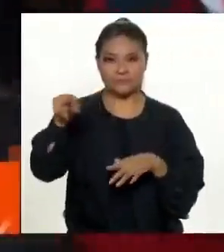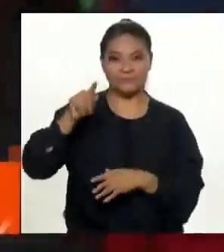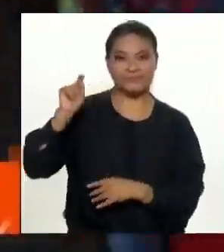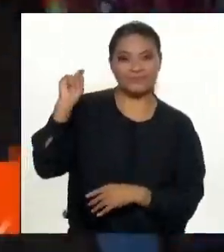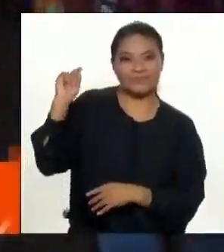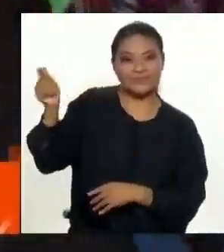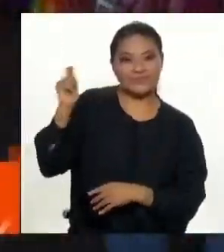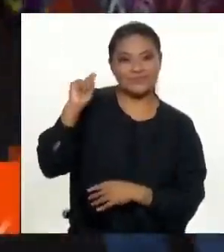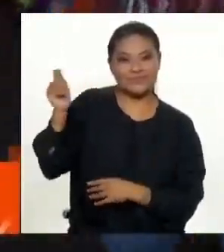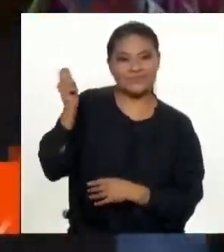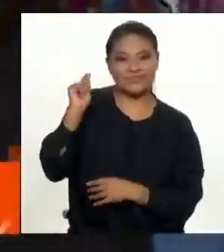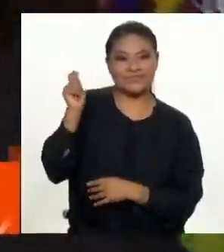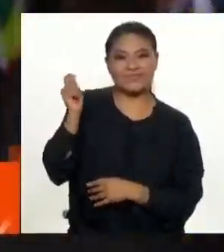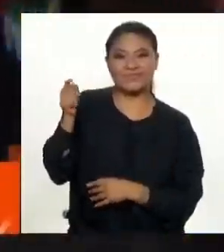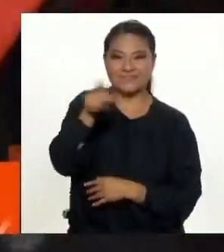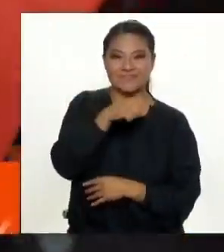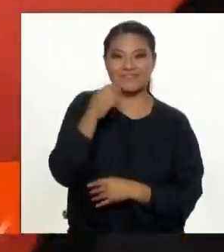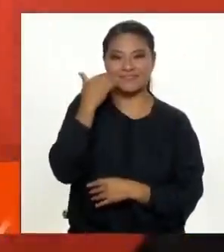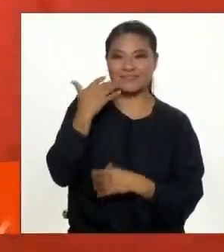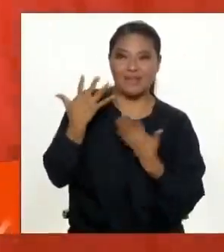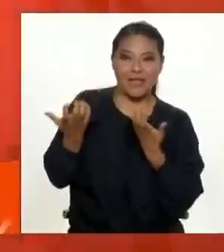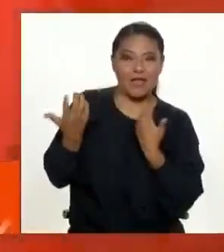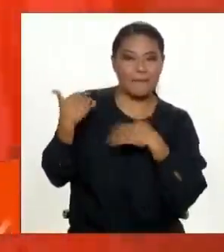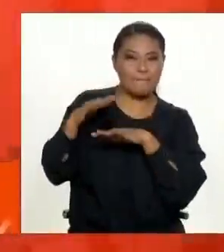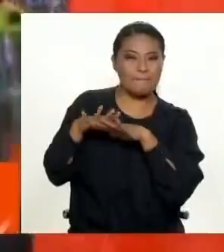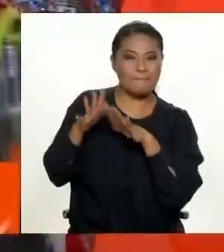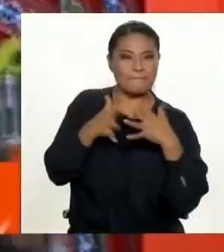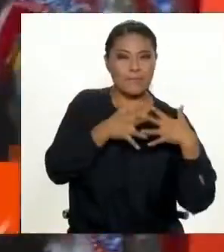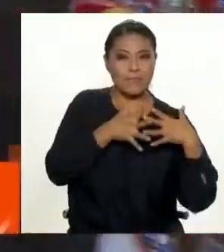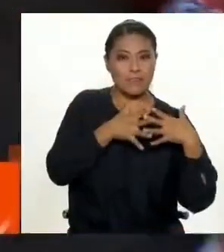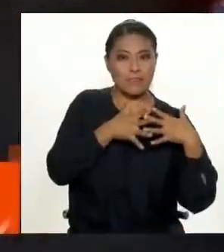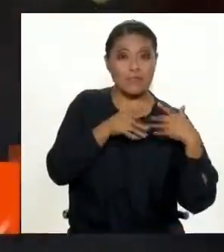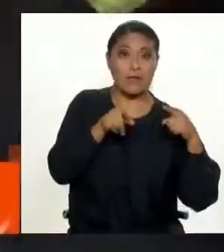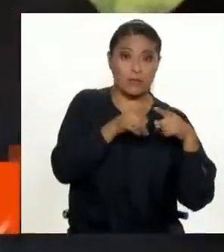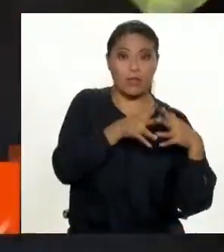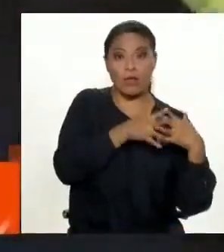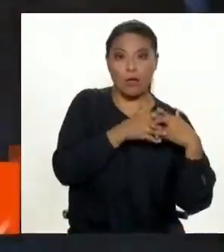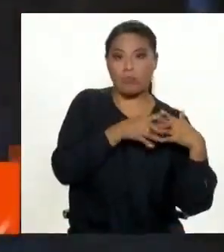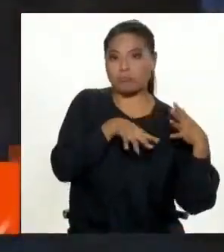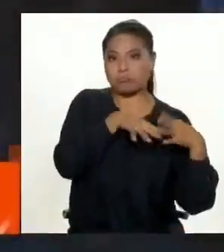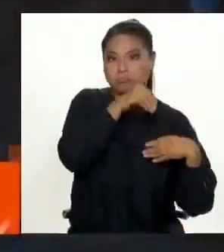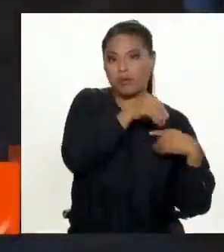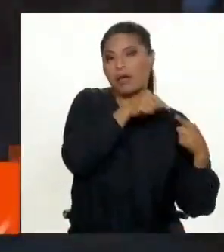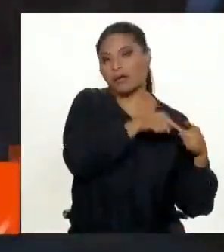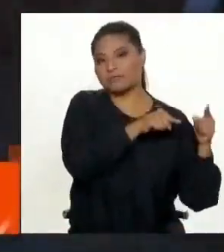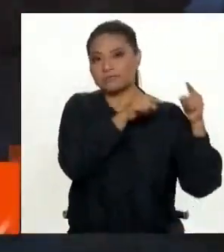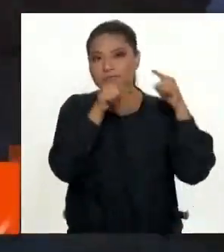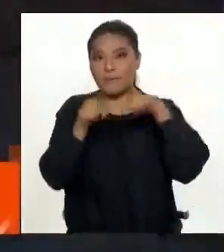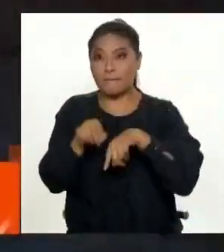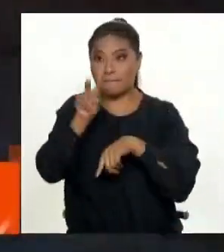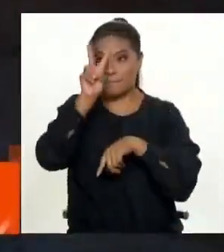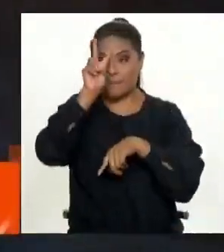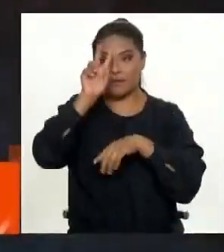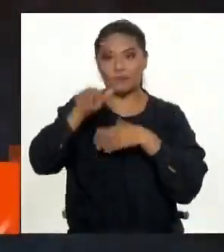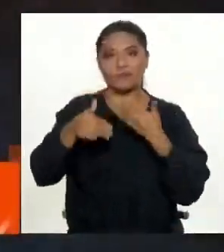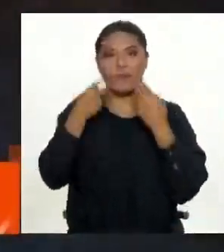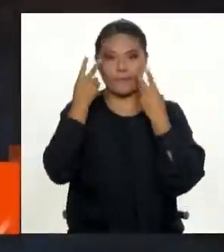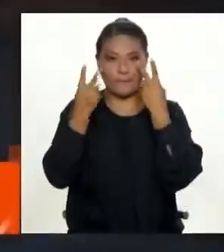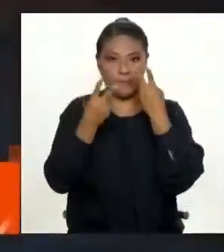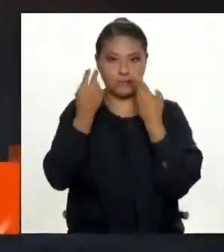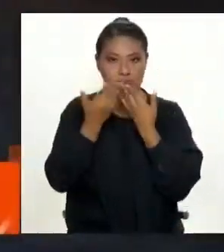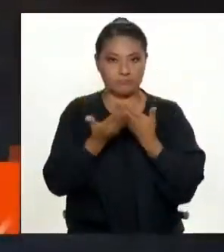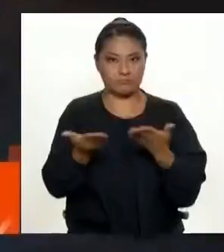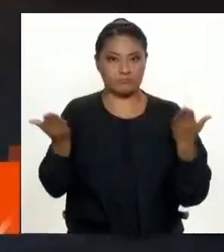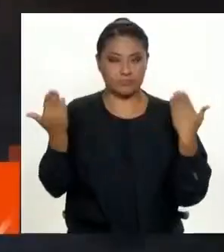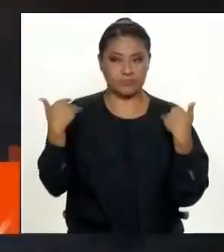de cusqueños que radican al exterior y como parte de esta gran celebración que